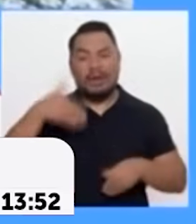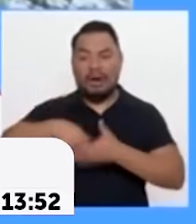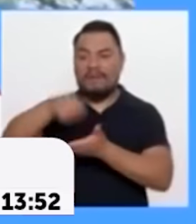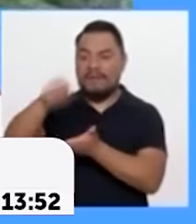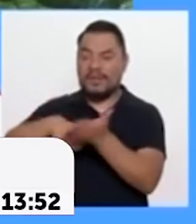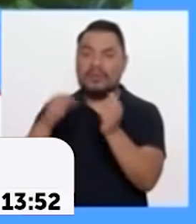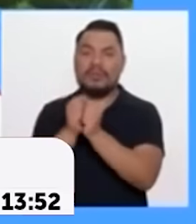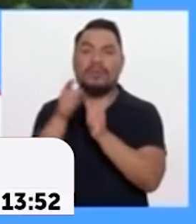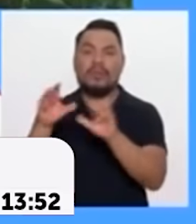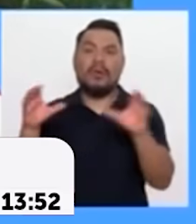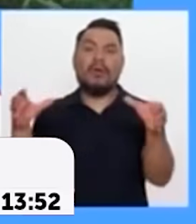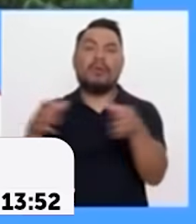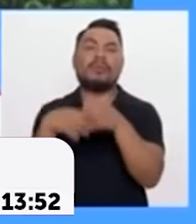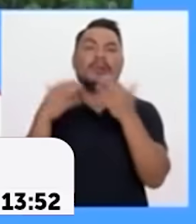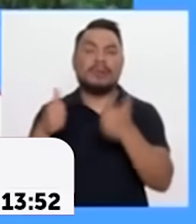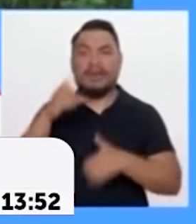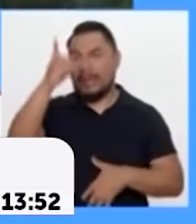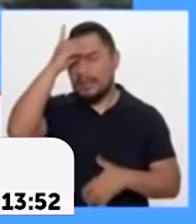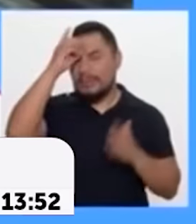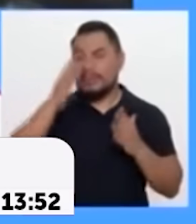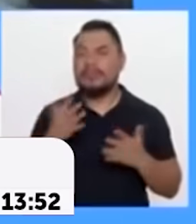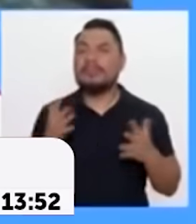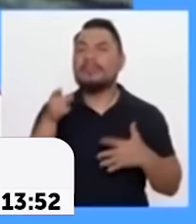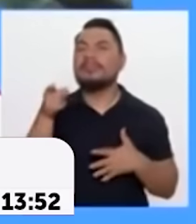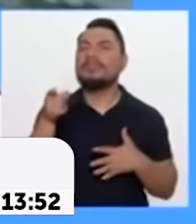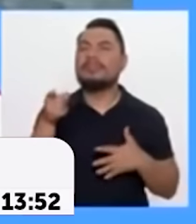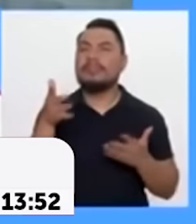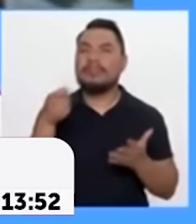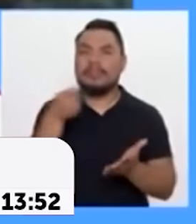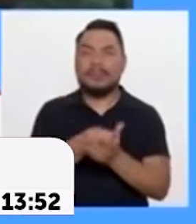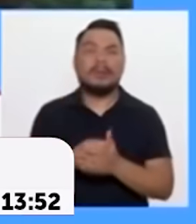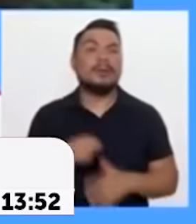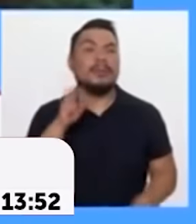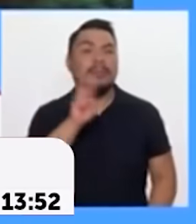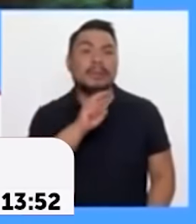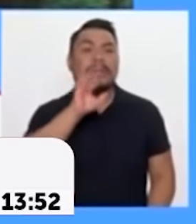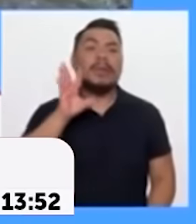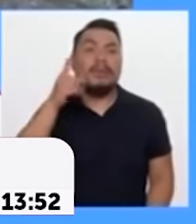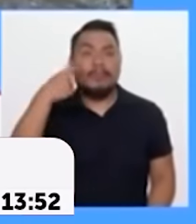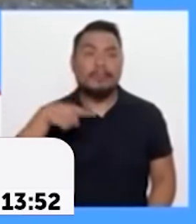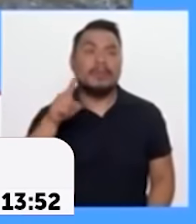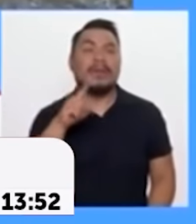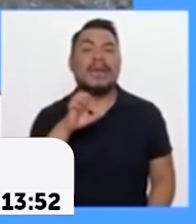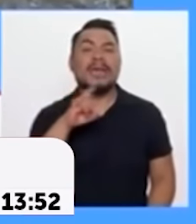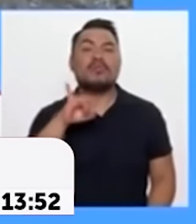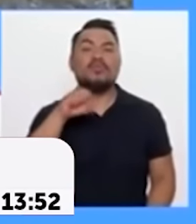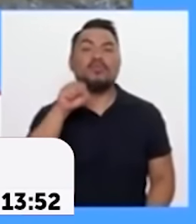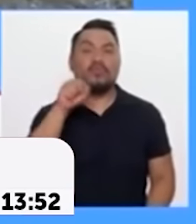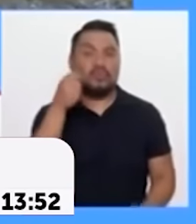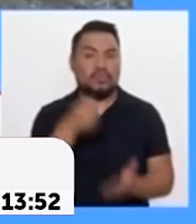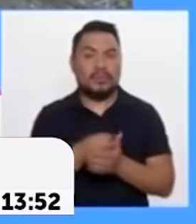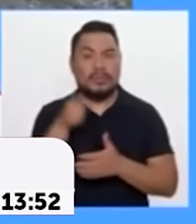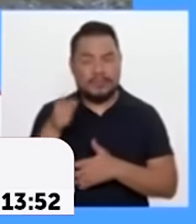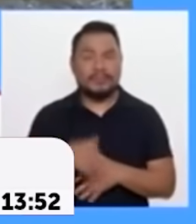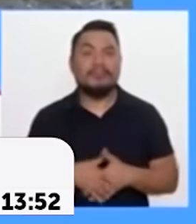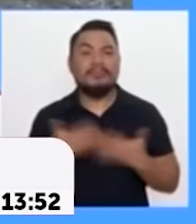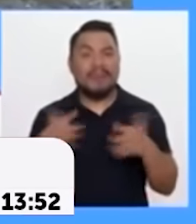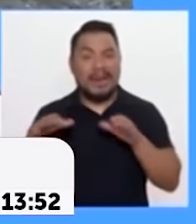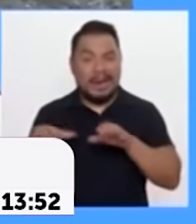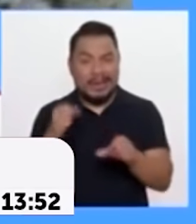cooperación alemana por un monto de 25 millones de euros para ser ejecutados en